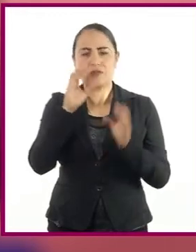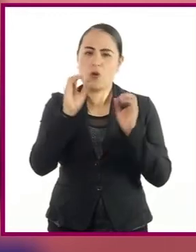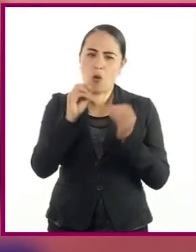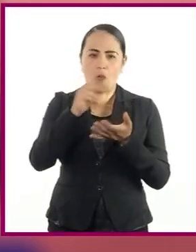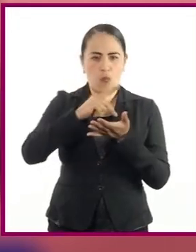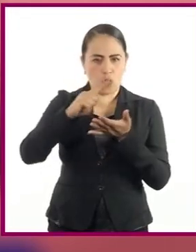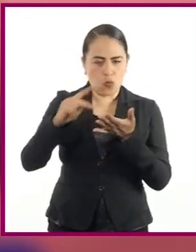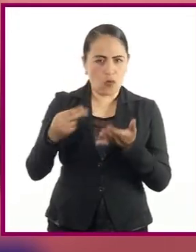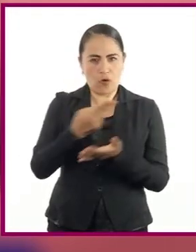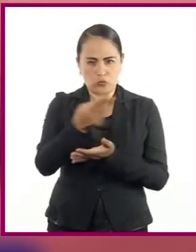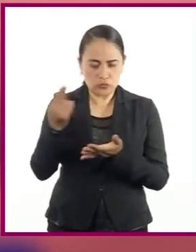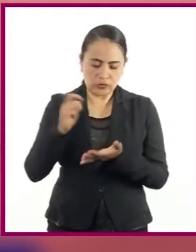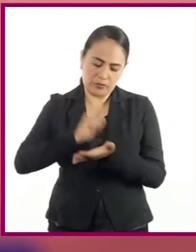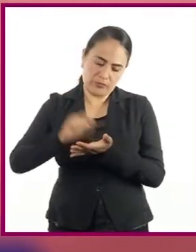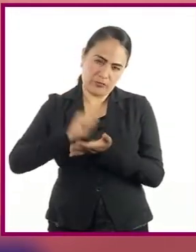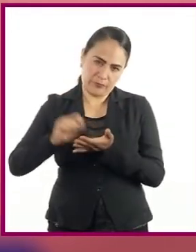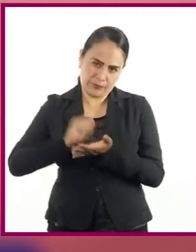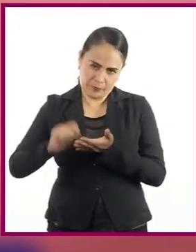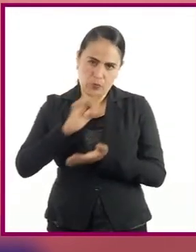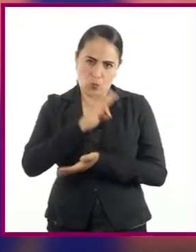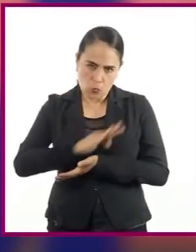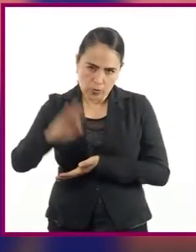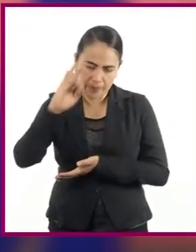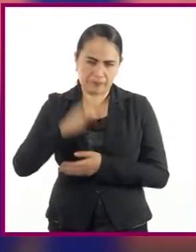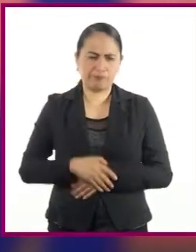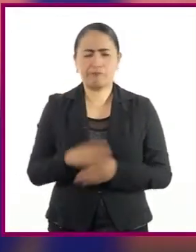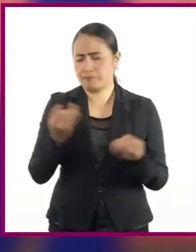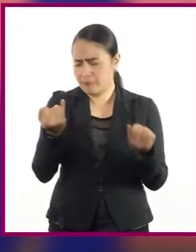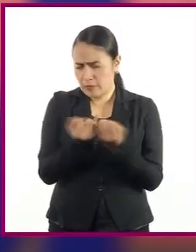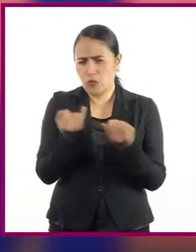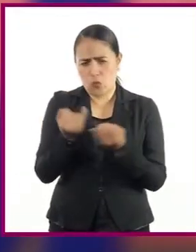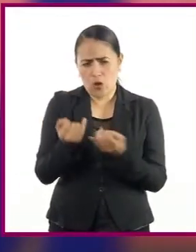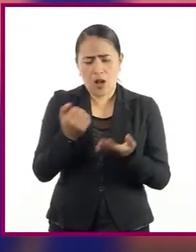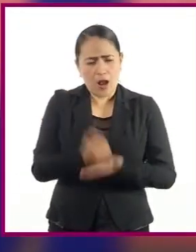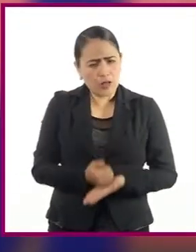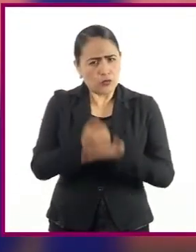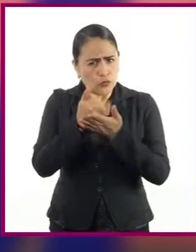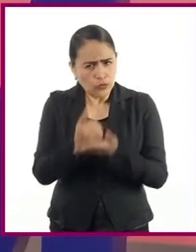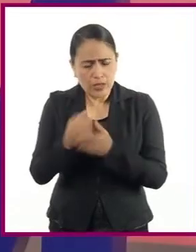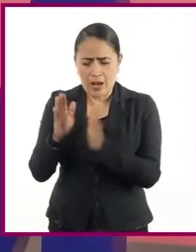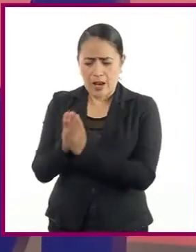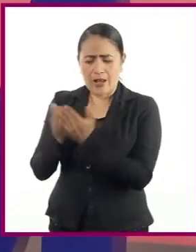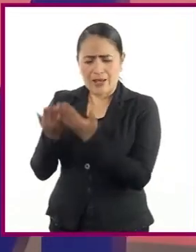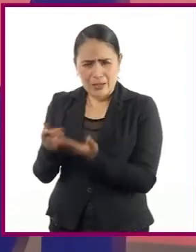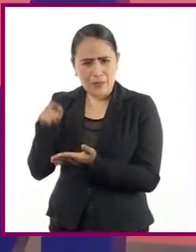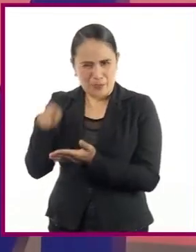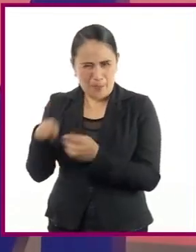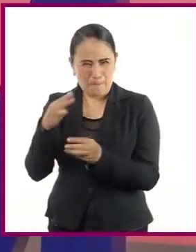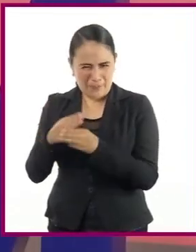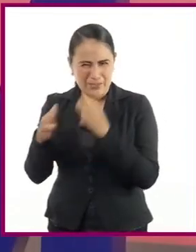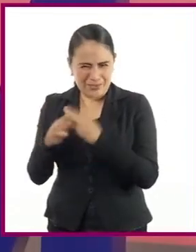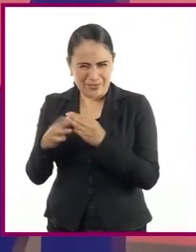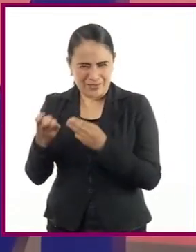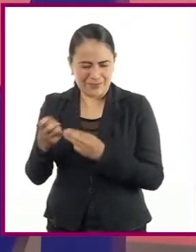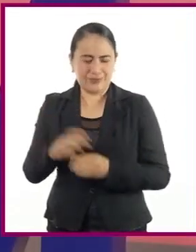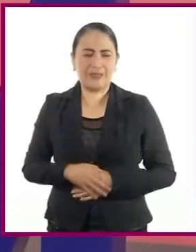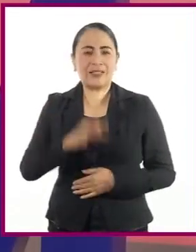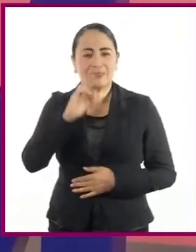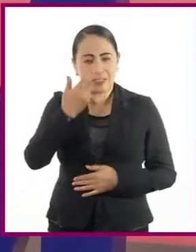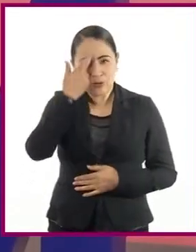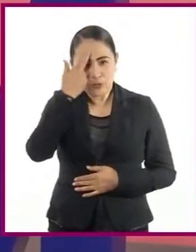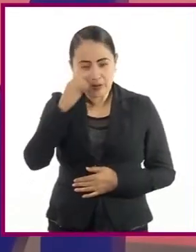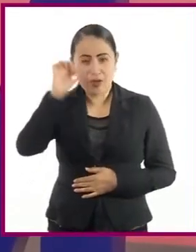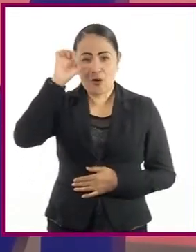bolígrafo para que puedan tomar notas. También podría ayudarles tener a la mano su libro de texto. Recuerden que todo lo que vean es